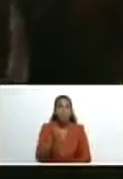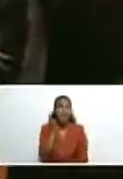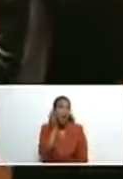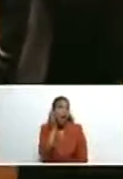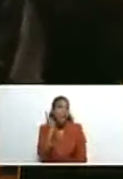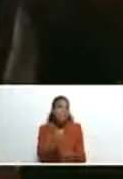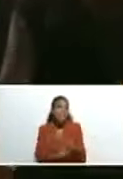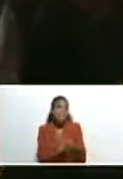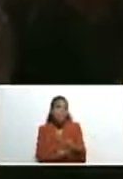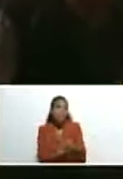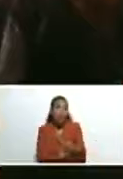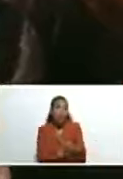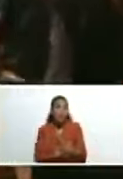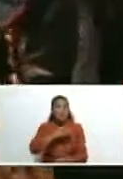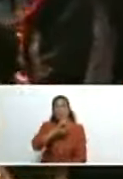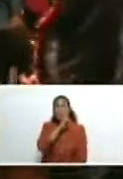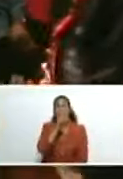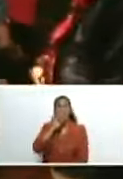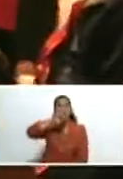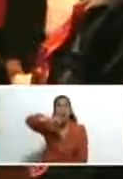A Juana, Juanita.